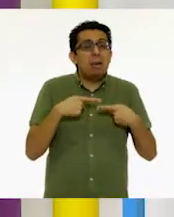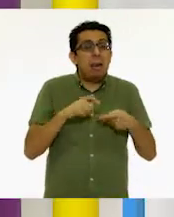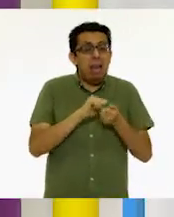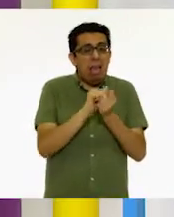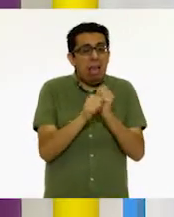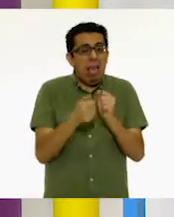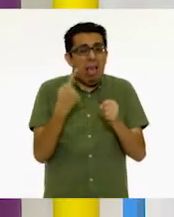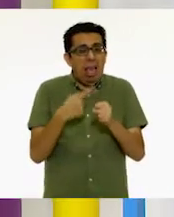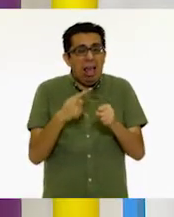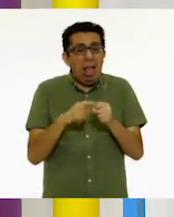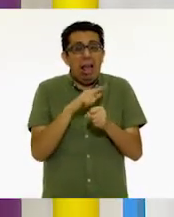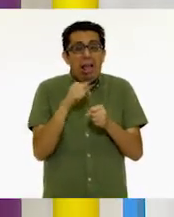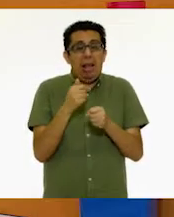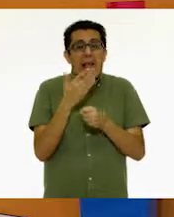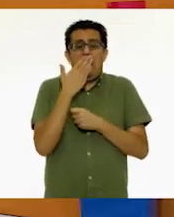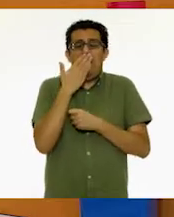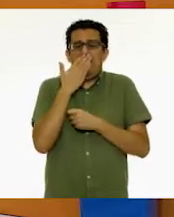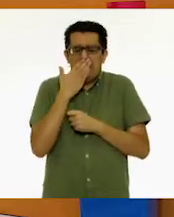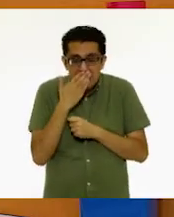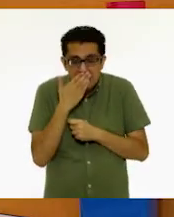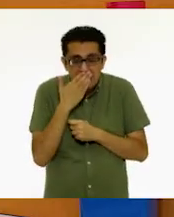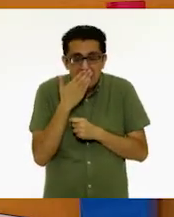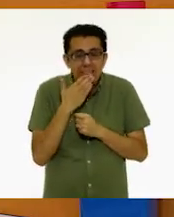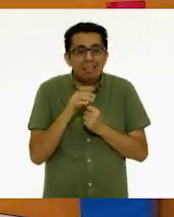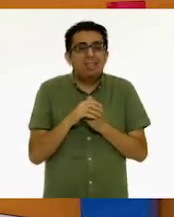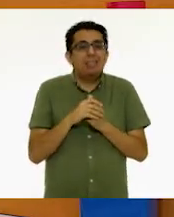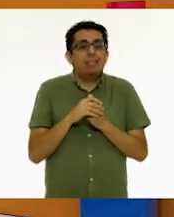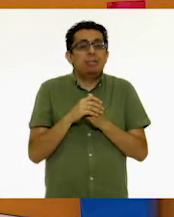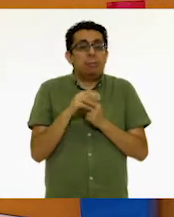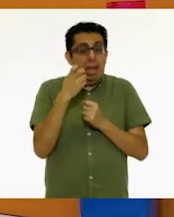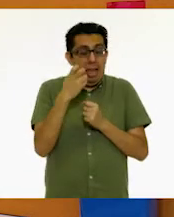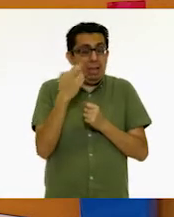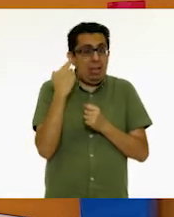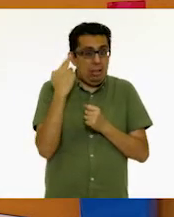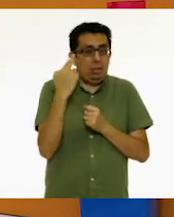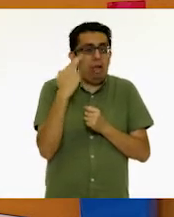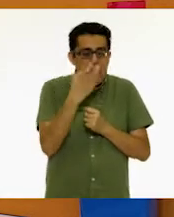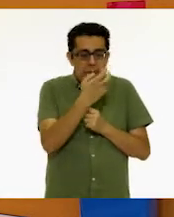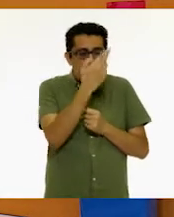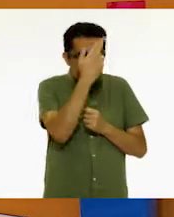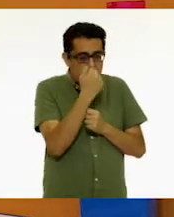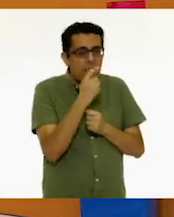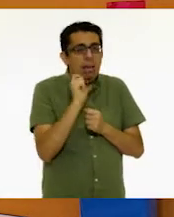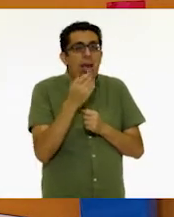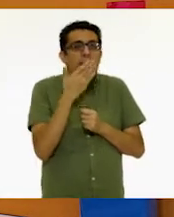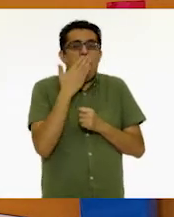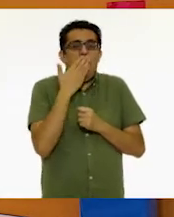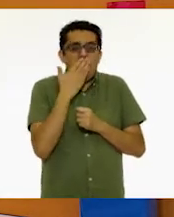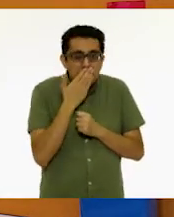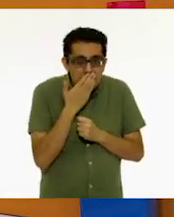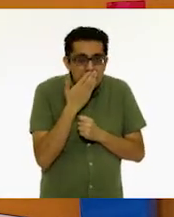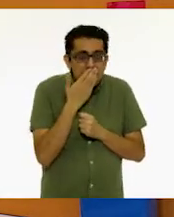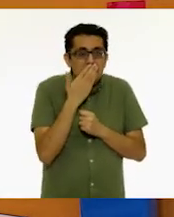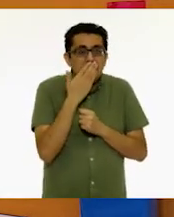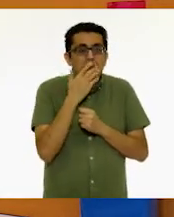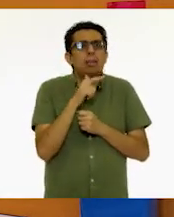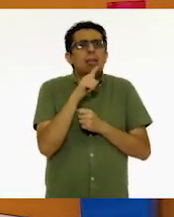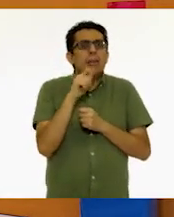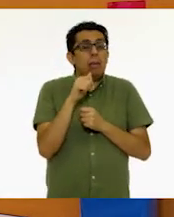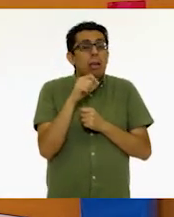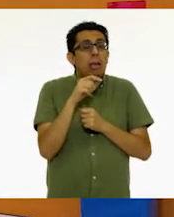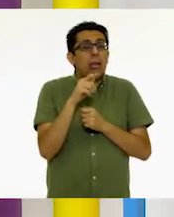entonces... Oye... Aprovechando este sonido, que sí tienes razón, es un estornudo. Ajá. Cuando estornudamos, ¿qué debemos